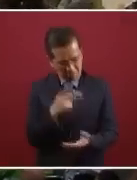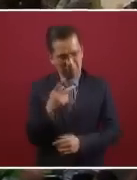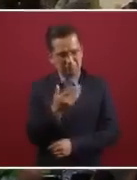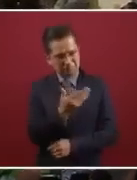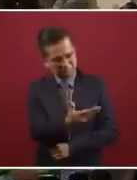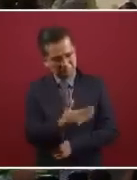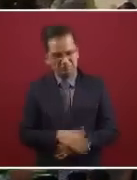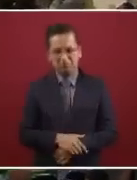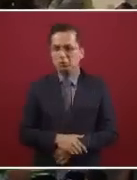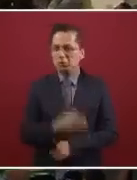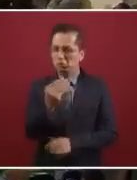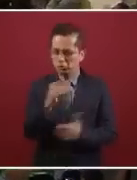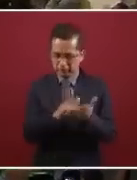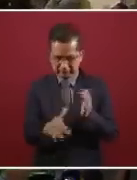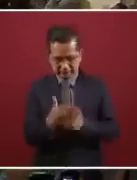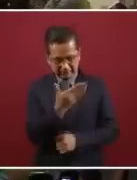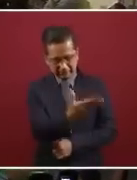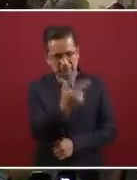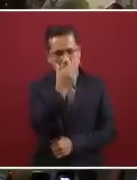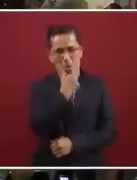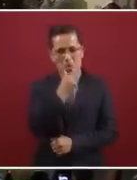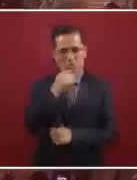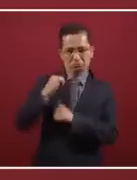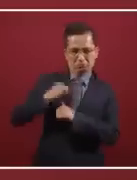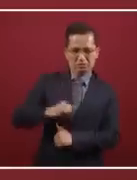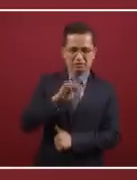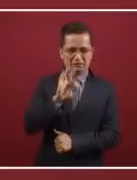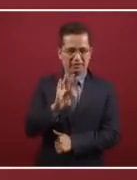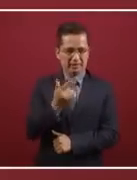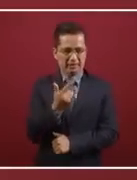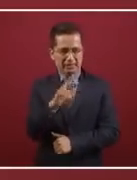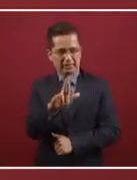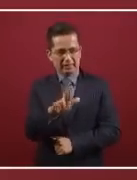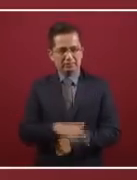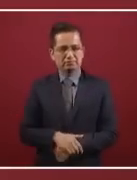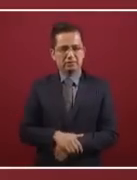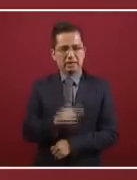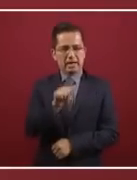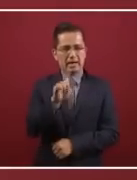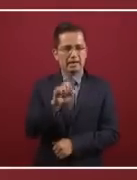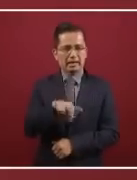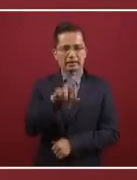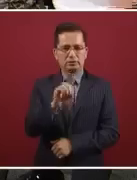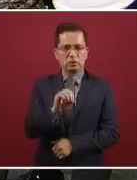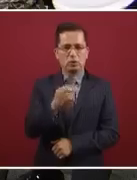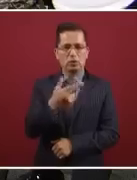muchas gracias al fiscal general Alejandro Germanero.